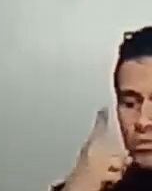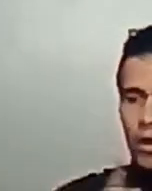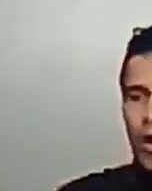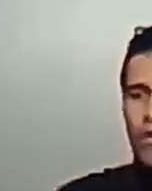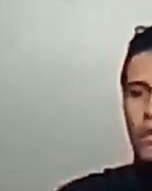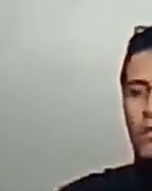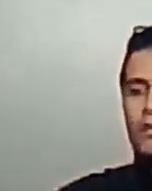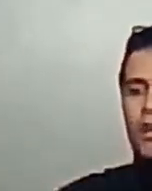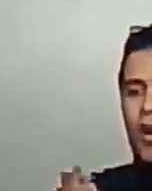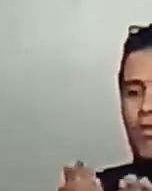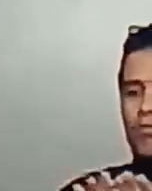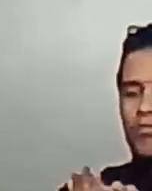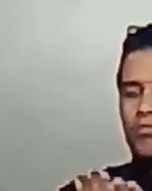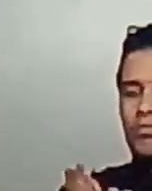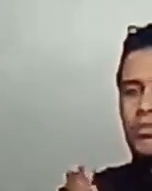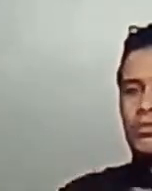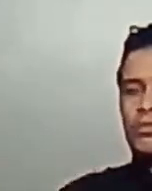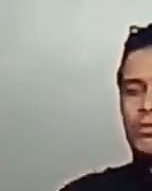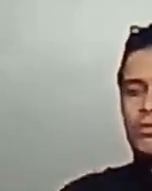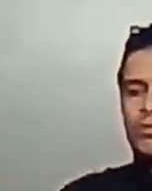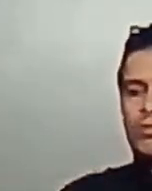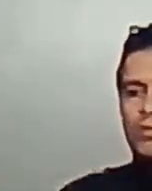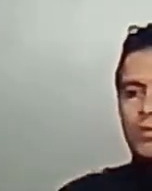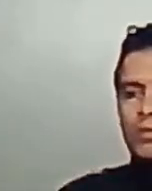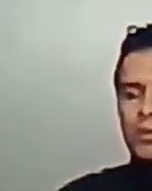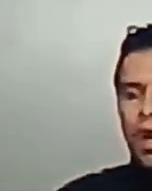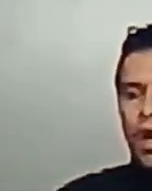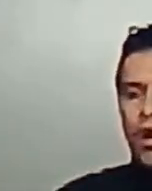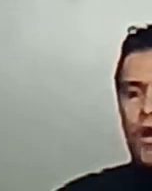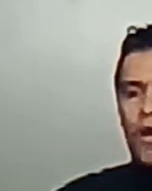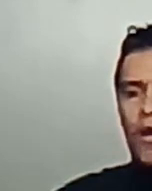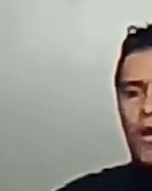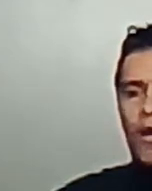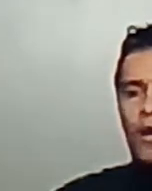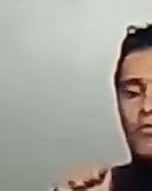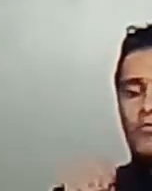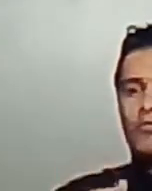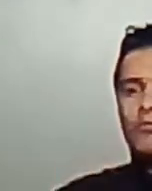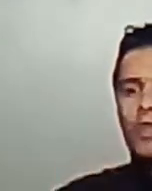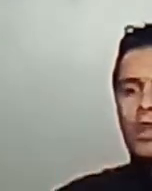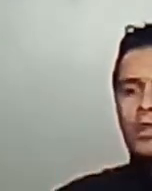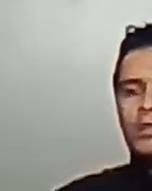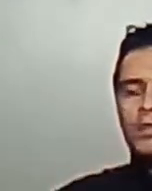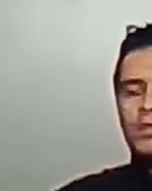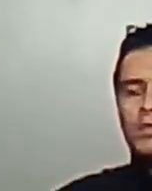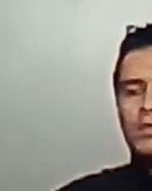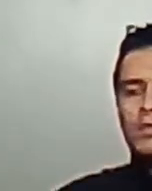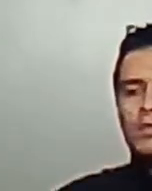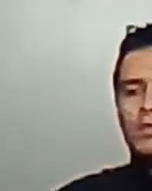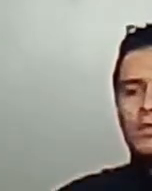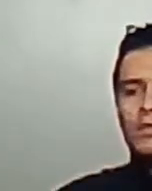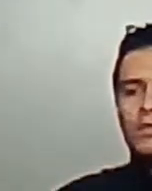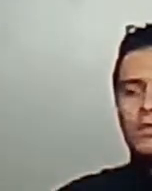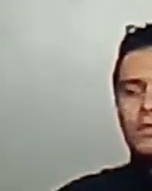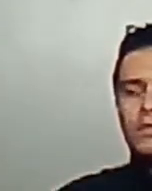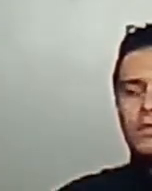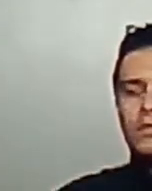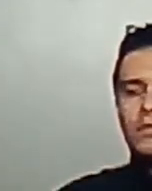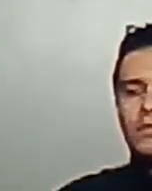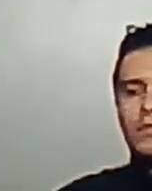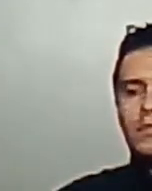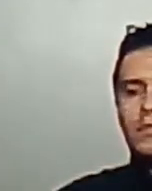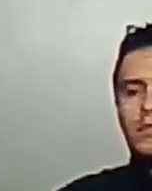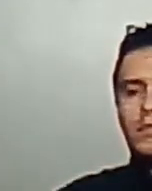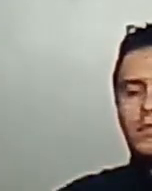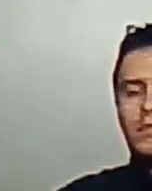la regulación ambiental de manera urgente. Lo segundo, tocar las puertas a nivel internacional. Hay cooperación para asistencia técnica no reembolsable